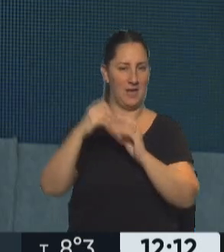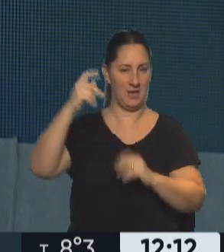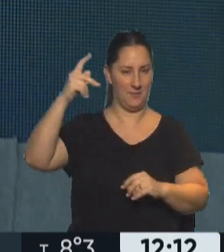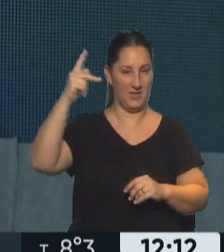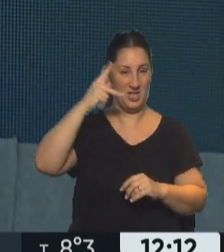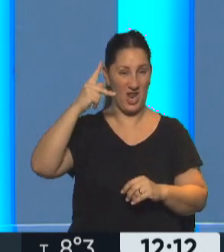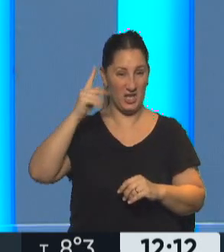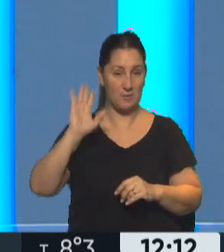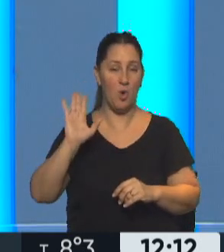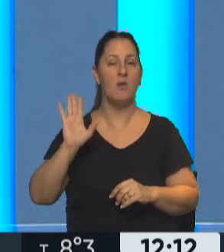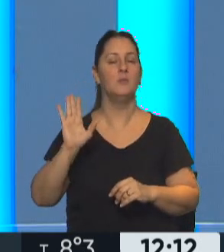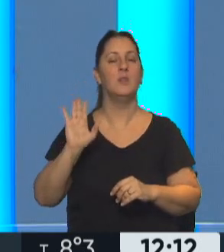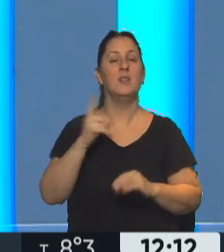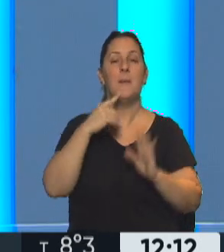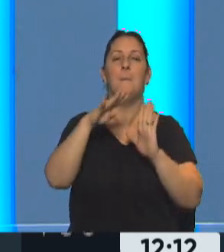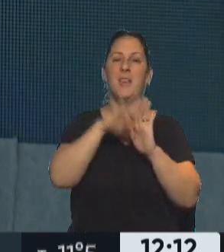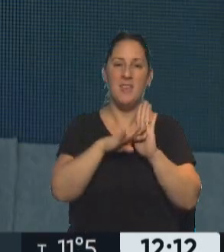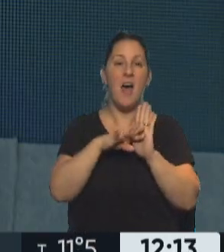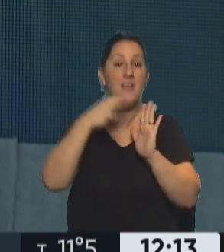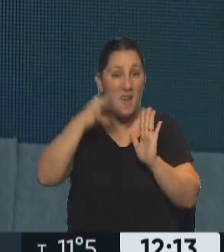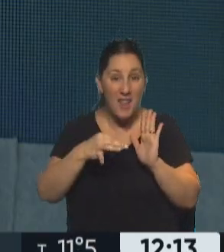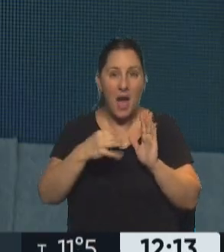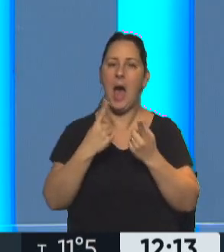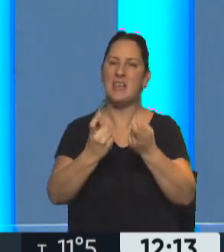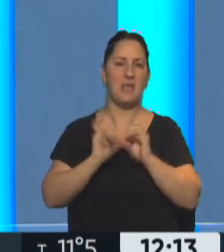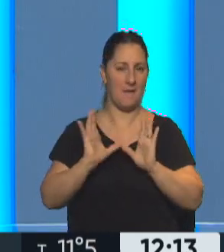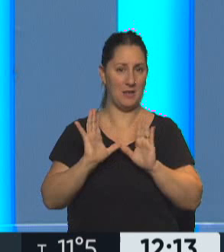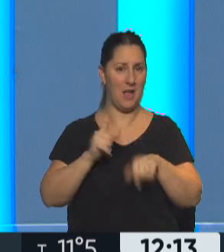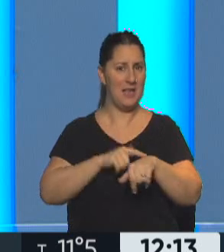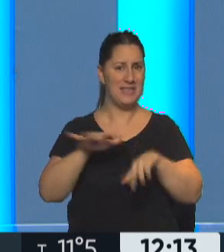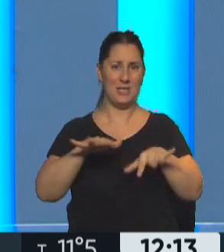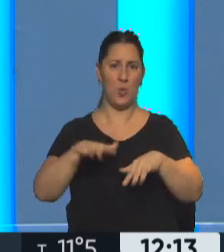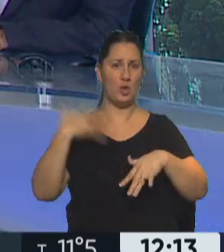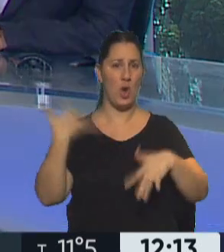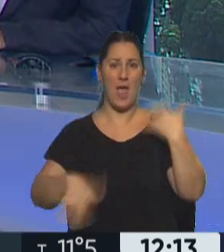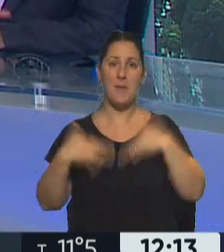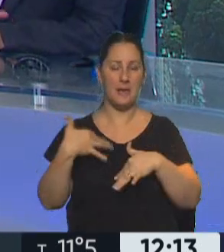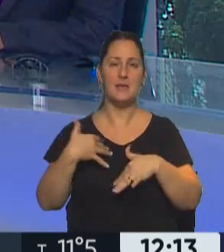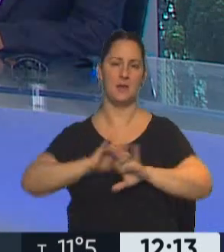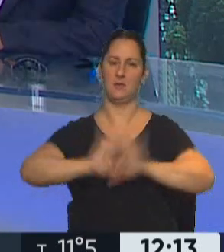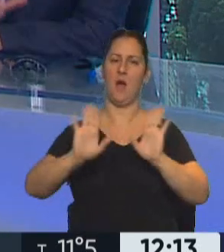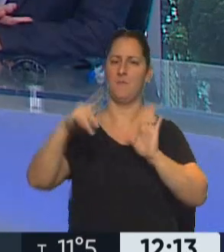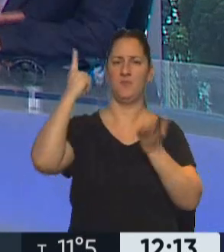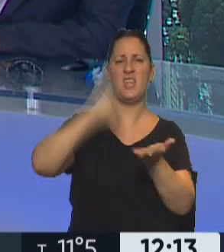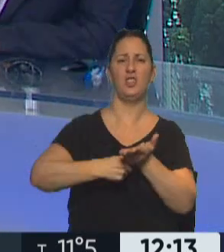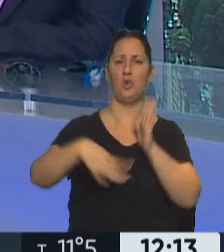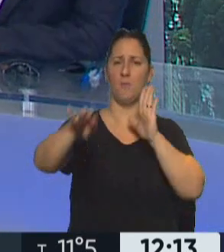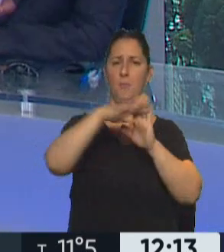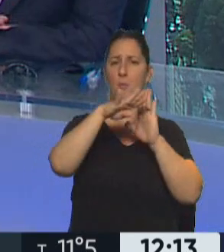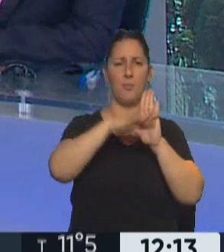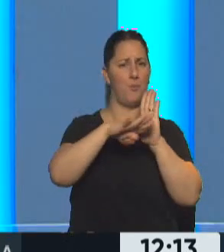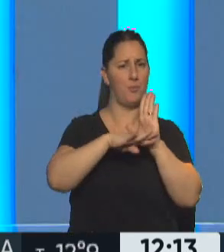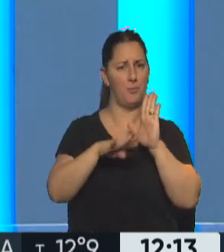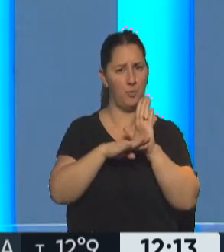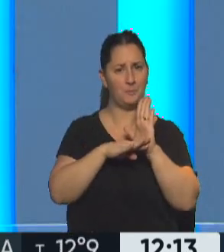lo plantean, eran medidas necesarias. Estábamos en una situación de emergencia y había que tomarlas. O sea, inclusive desde este